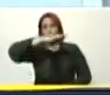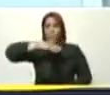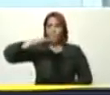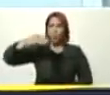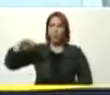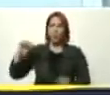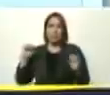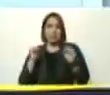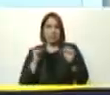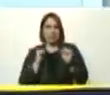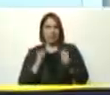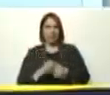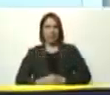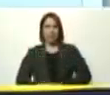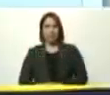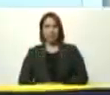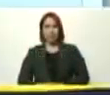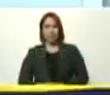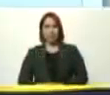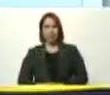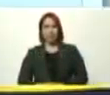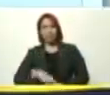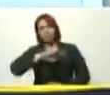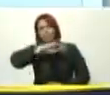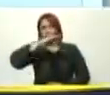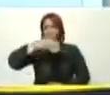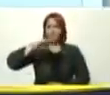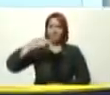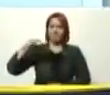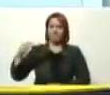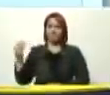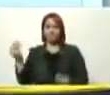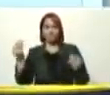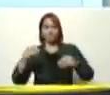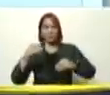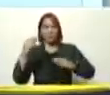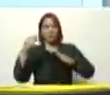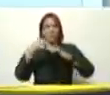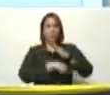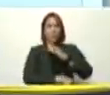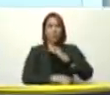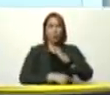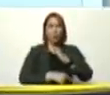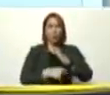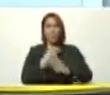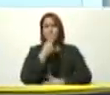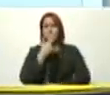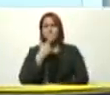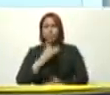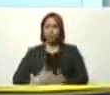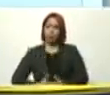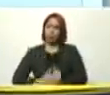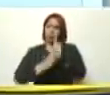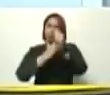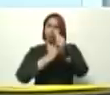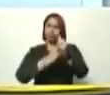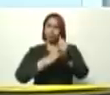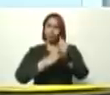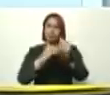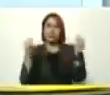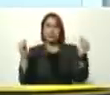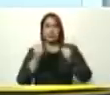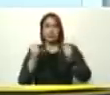andinas, de los Andes más profundos y hermosos y heroicos, de los Andes que